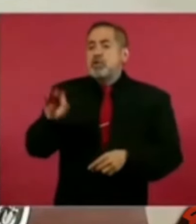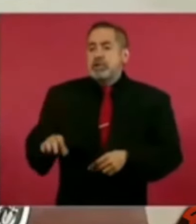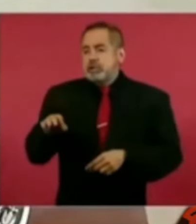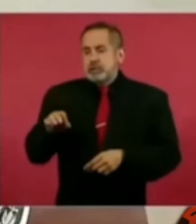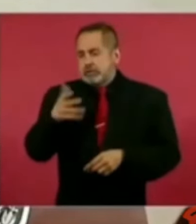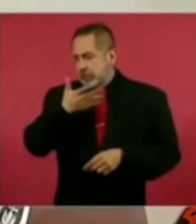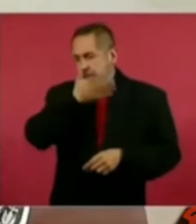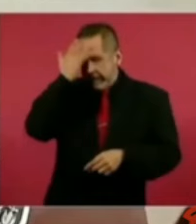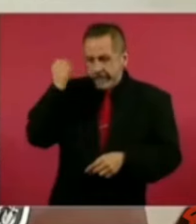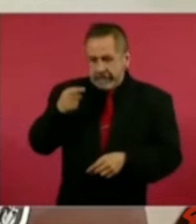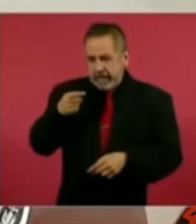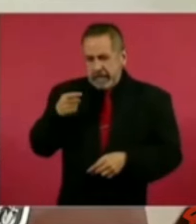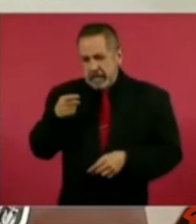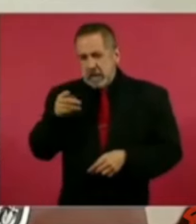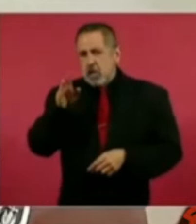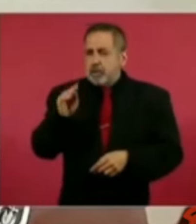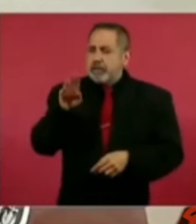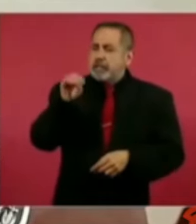99% o